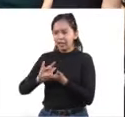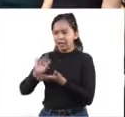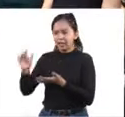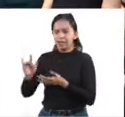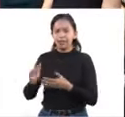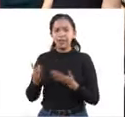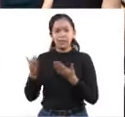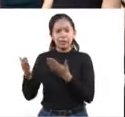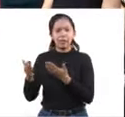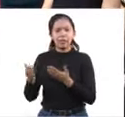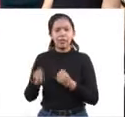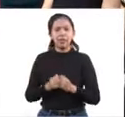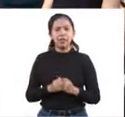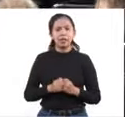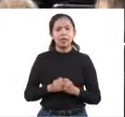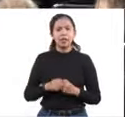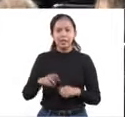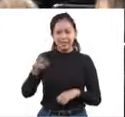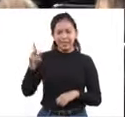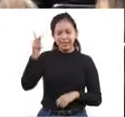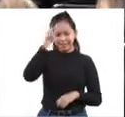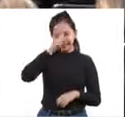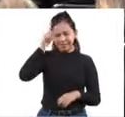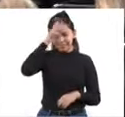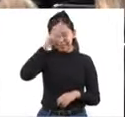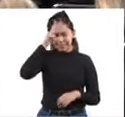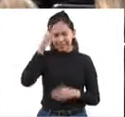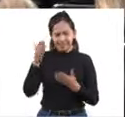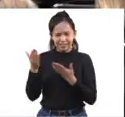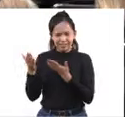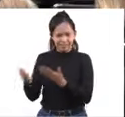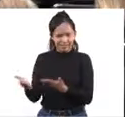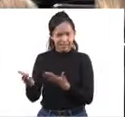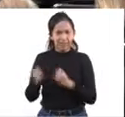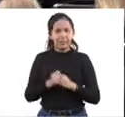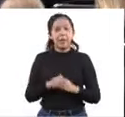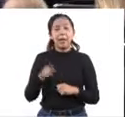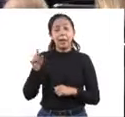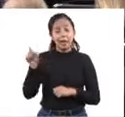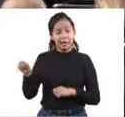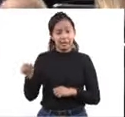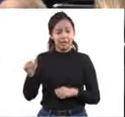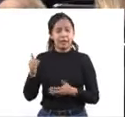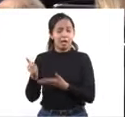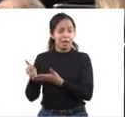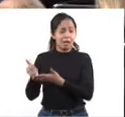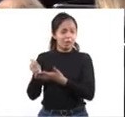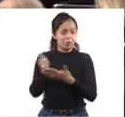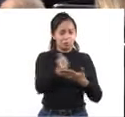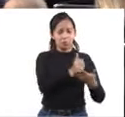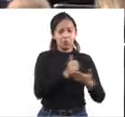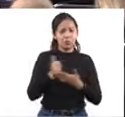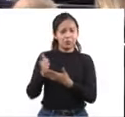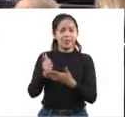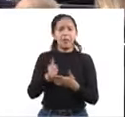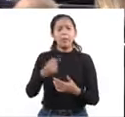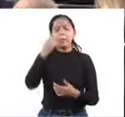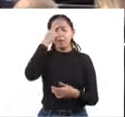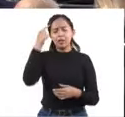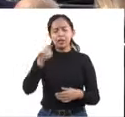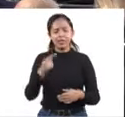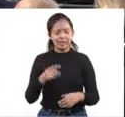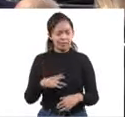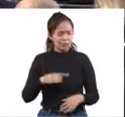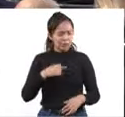Valero, que ha sido nuestra psicóloga y que nos ha ayudado a aterrizar todas estas emociones.